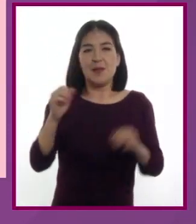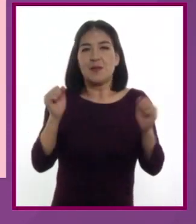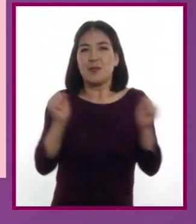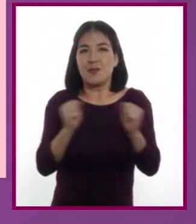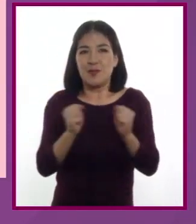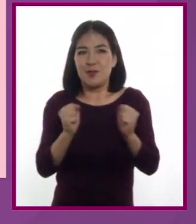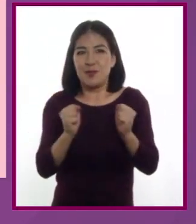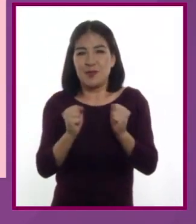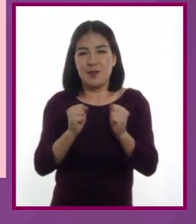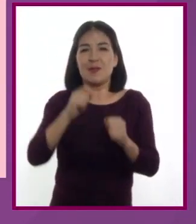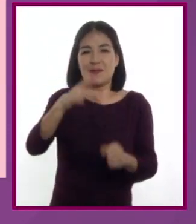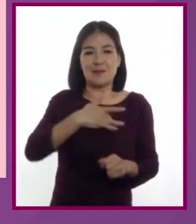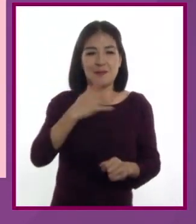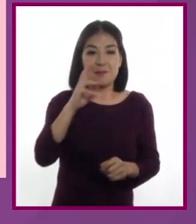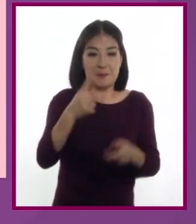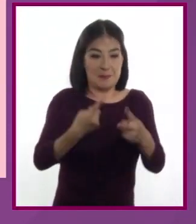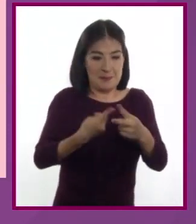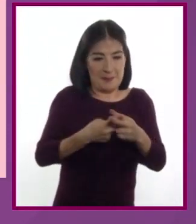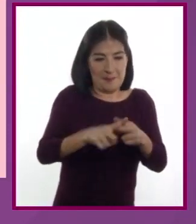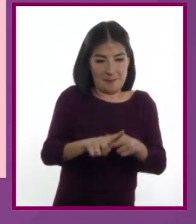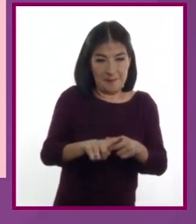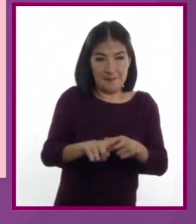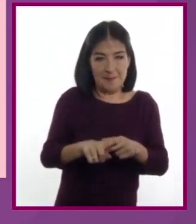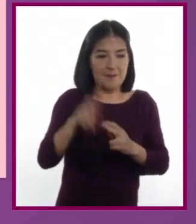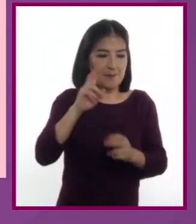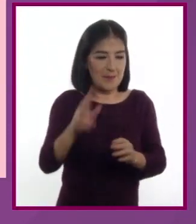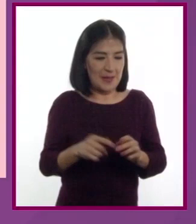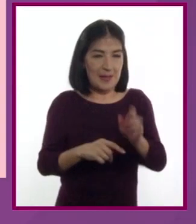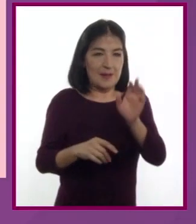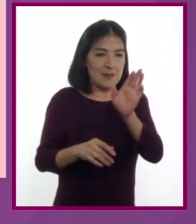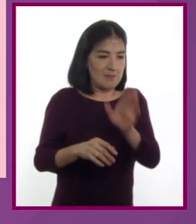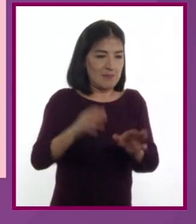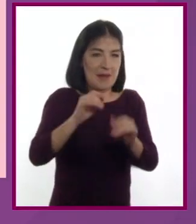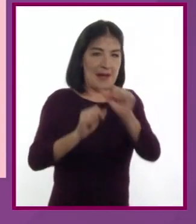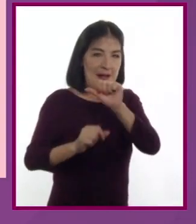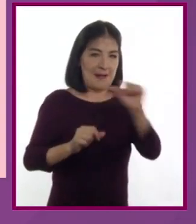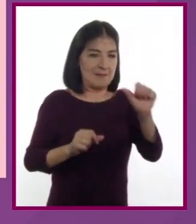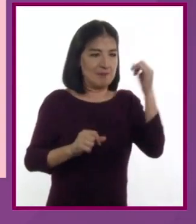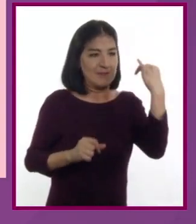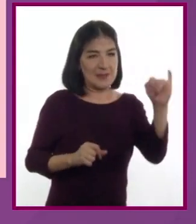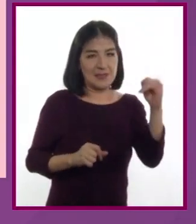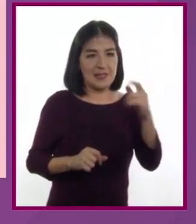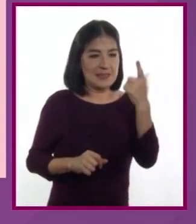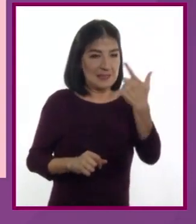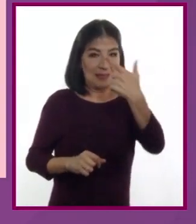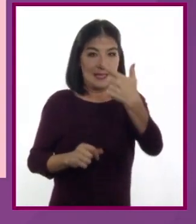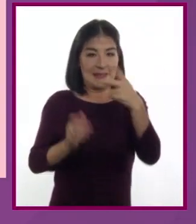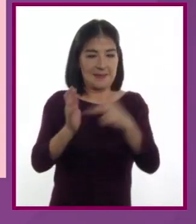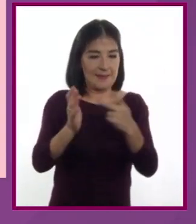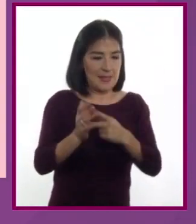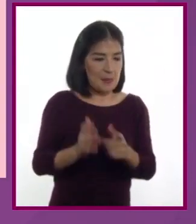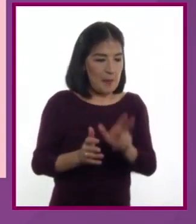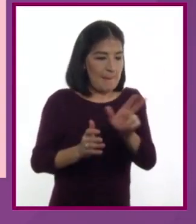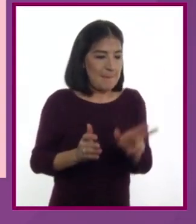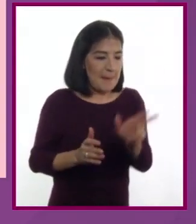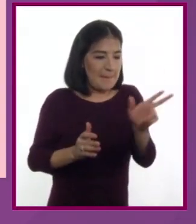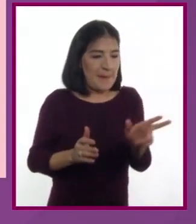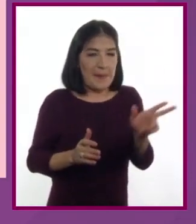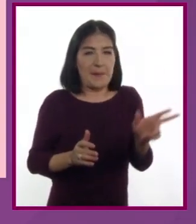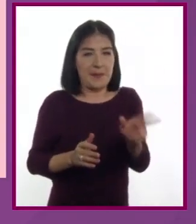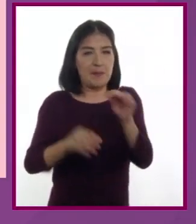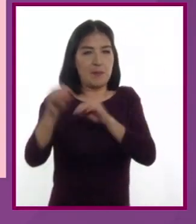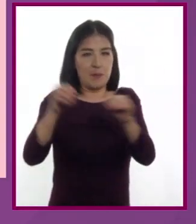del problema y se mueve de frente hacia la izquierda 7 veces 3 unidades en cada